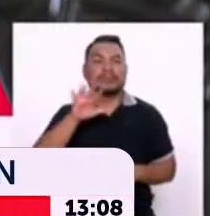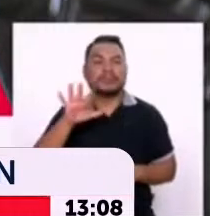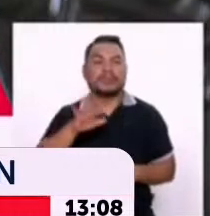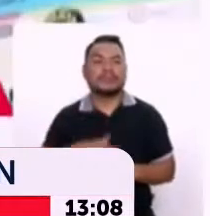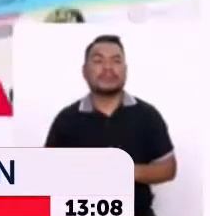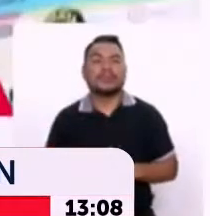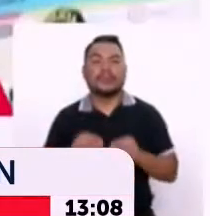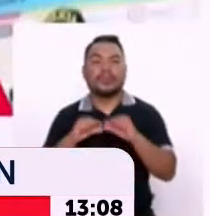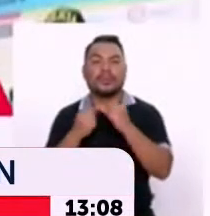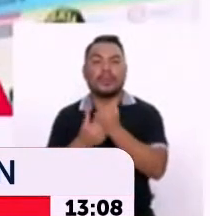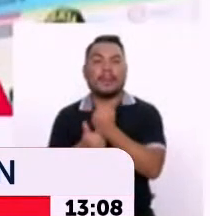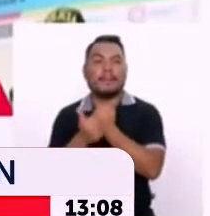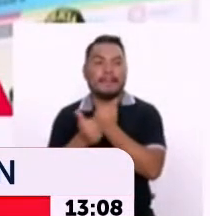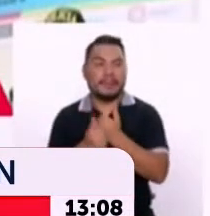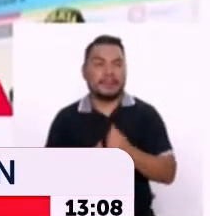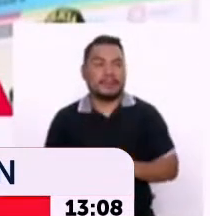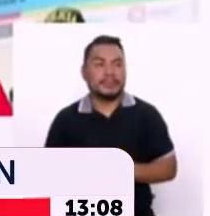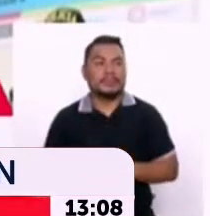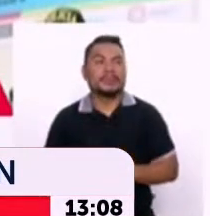5.435 bandas,